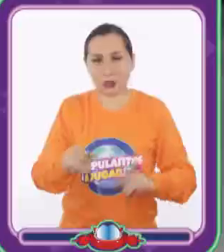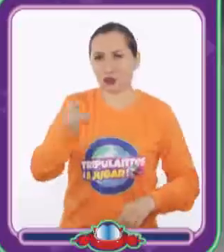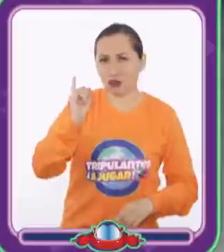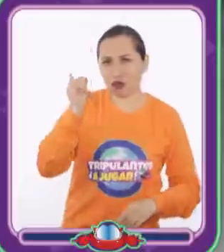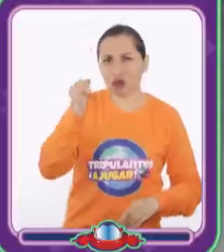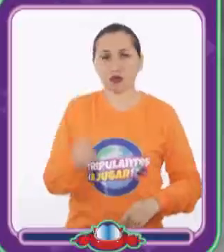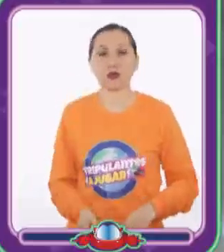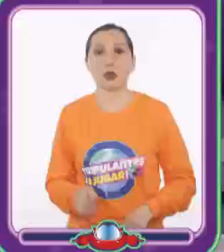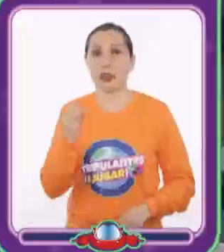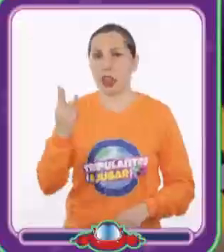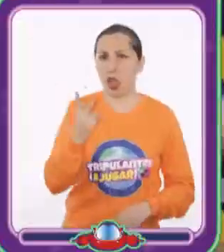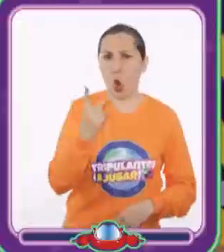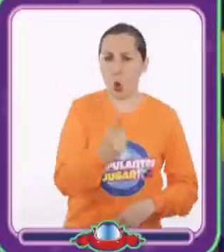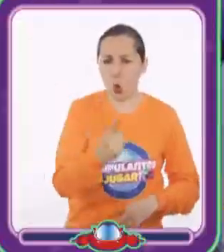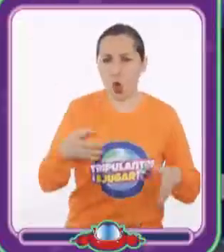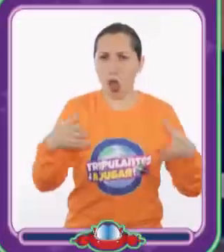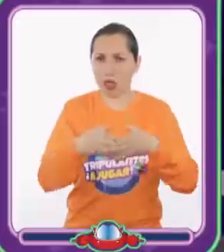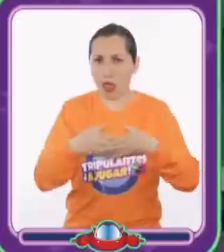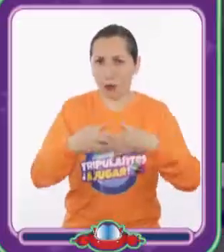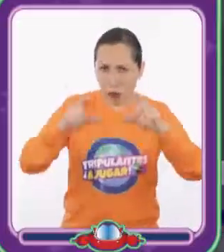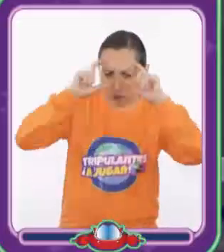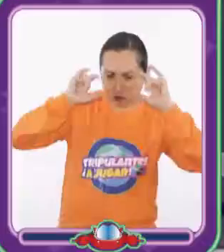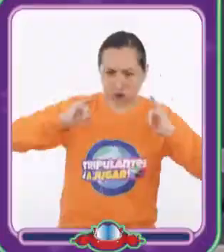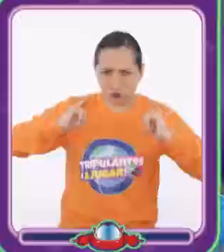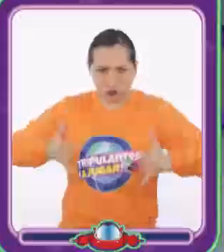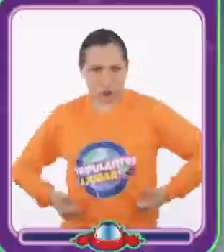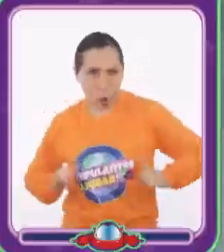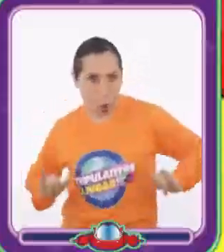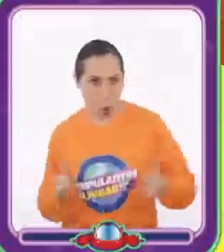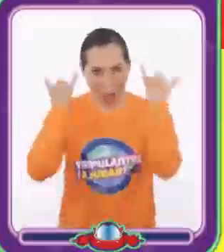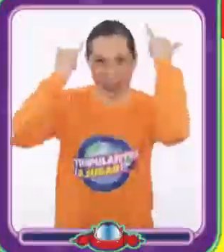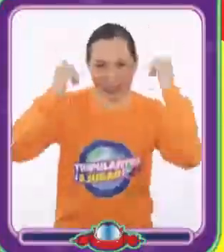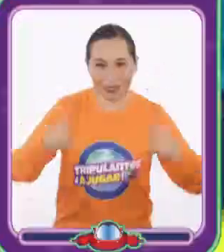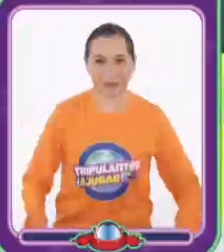lista? ¡Sí! ¡3, 2, 1! ¡Tripulantes a jugar!